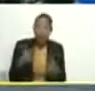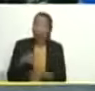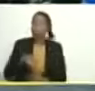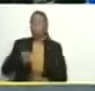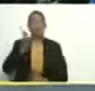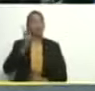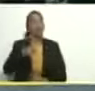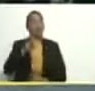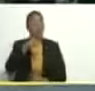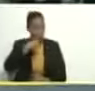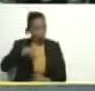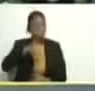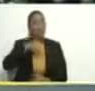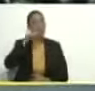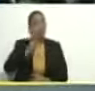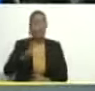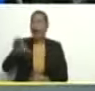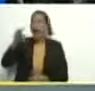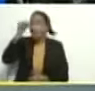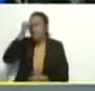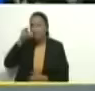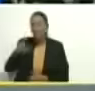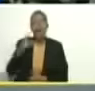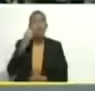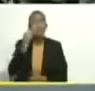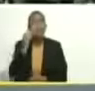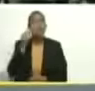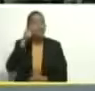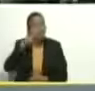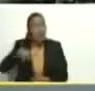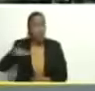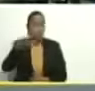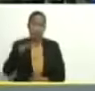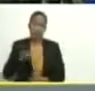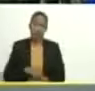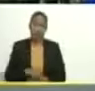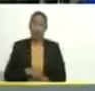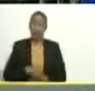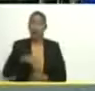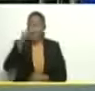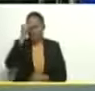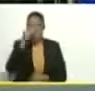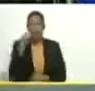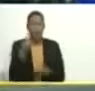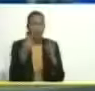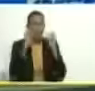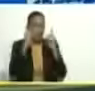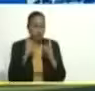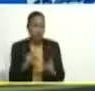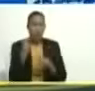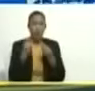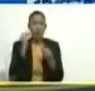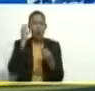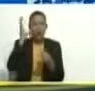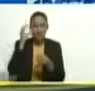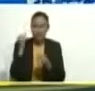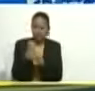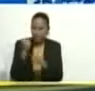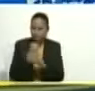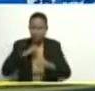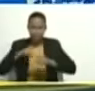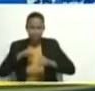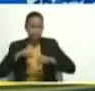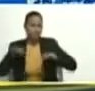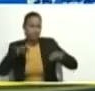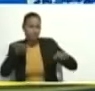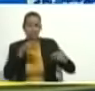Aprendamos del pueblo moral, aprendamos valentía, aprendamos decisión, arrojo, capacidad de trabajo, aprendamos del